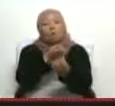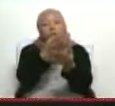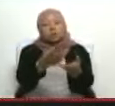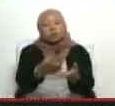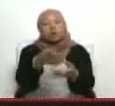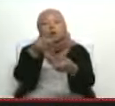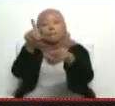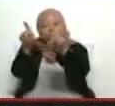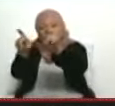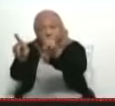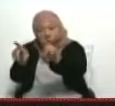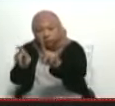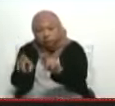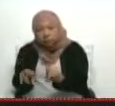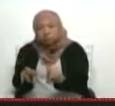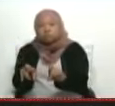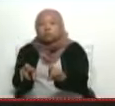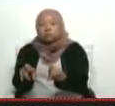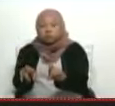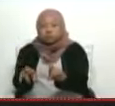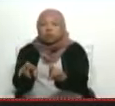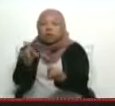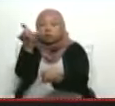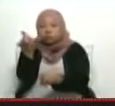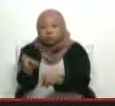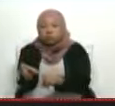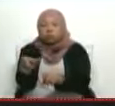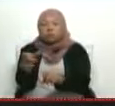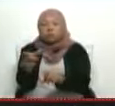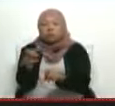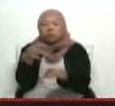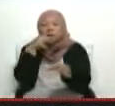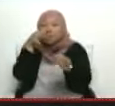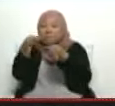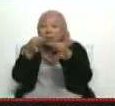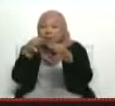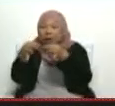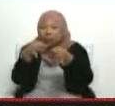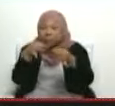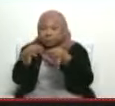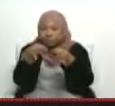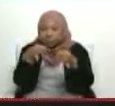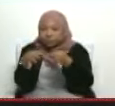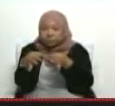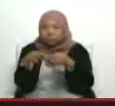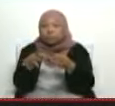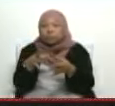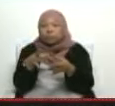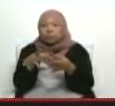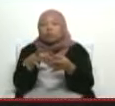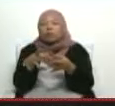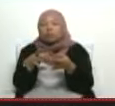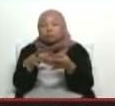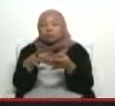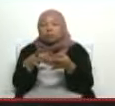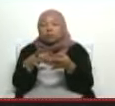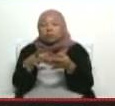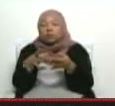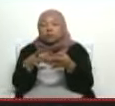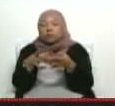prueba. Este criminal detalla de forma